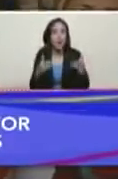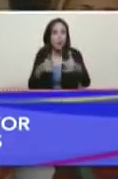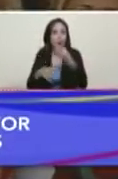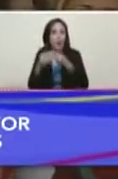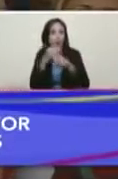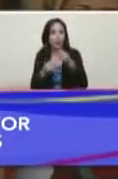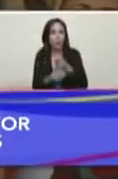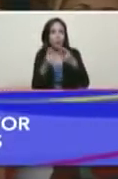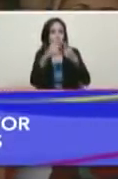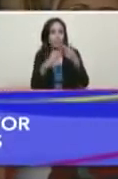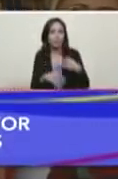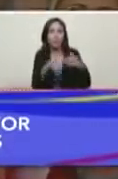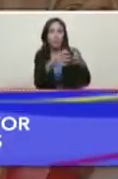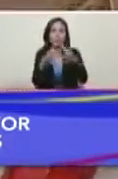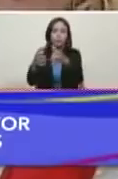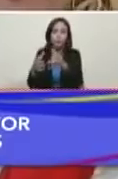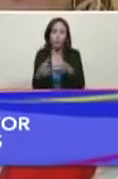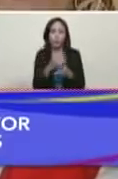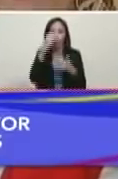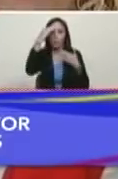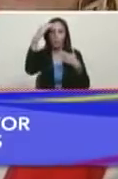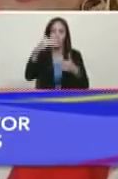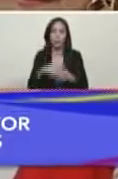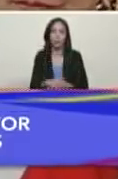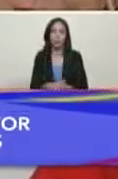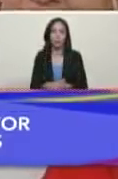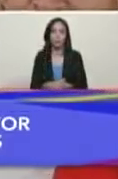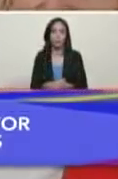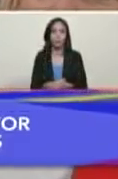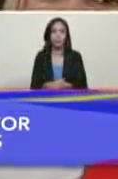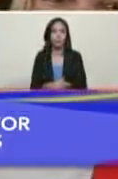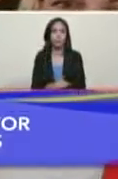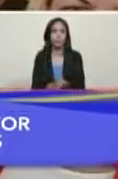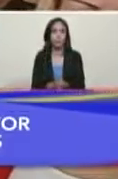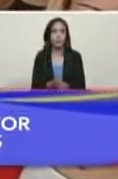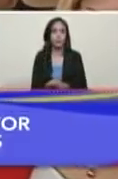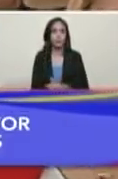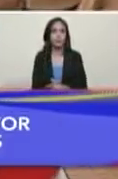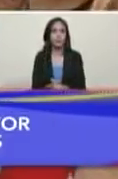país. Ahora fíjense ustedes,